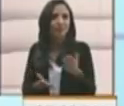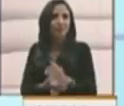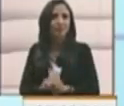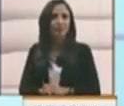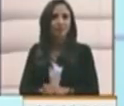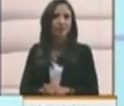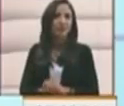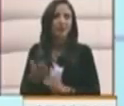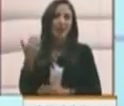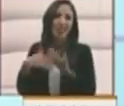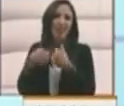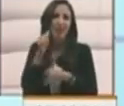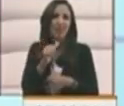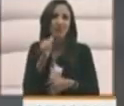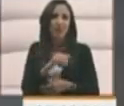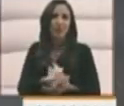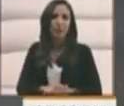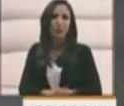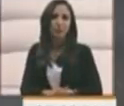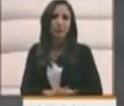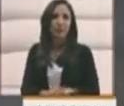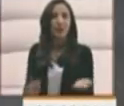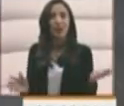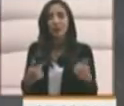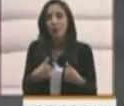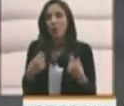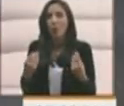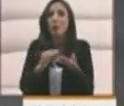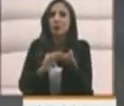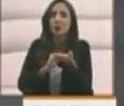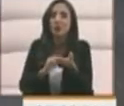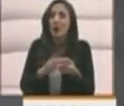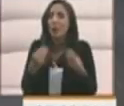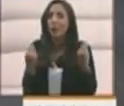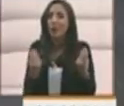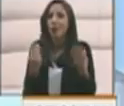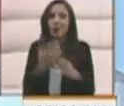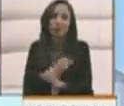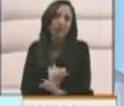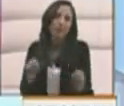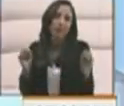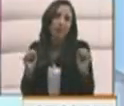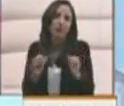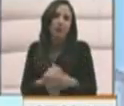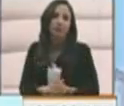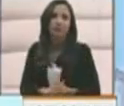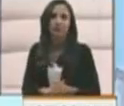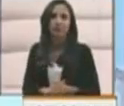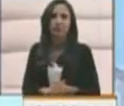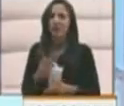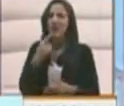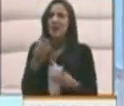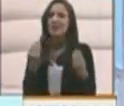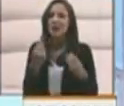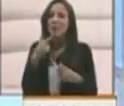el pasado sábado se escapa de vista. Y aunque muchos intenten,